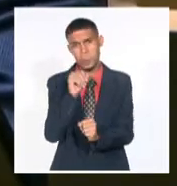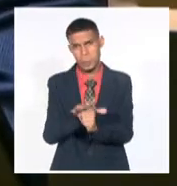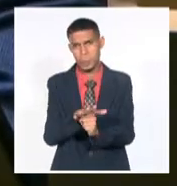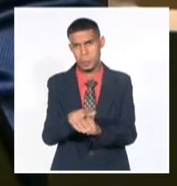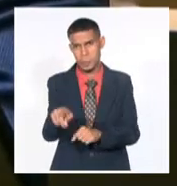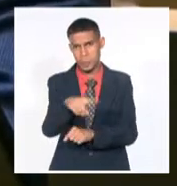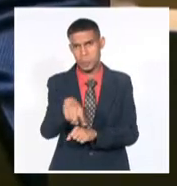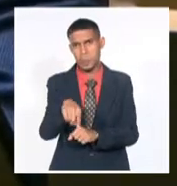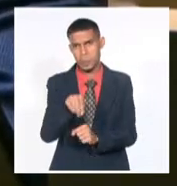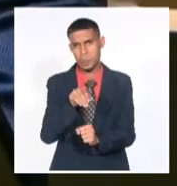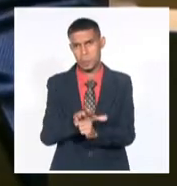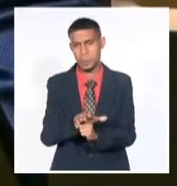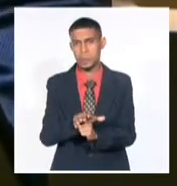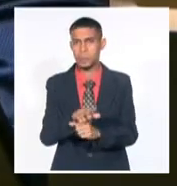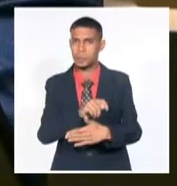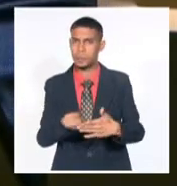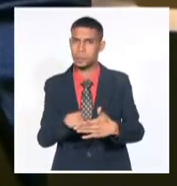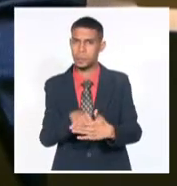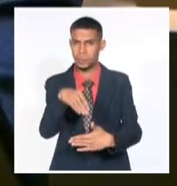la votación.